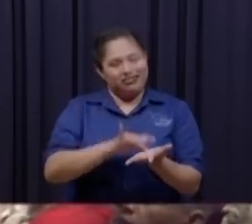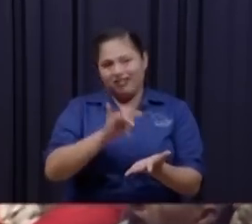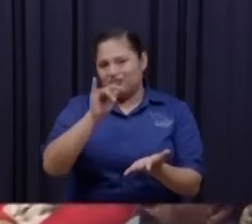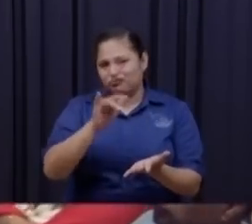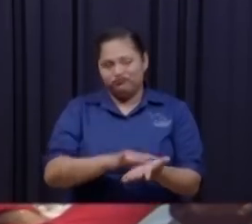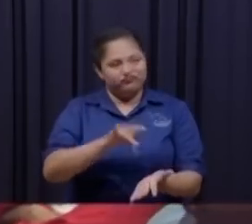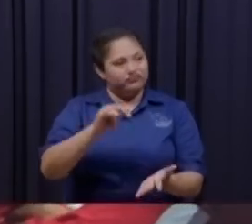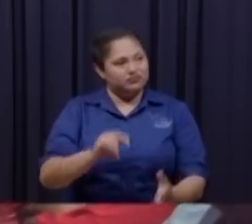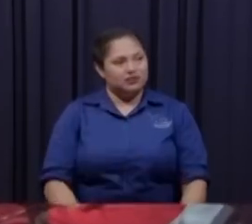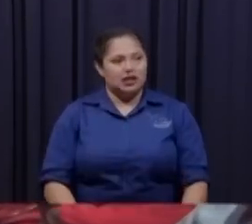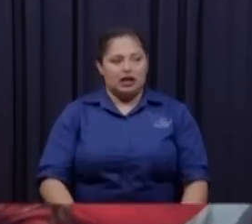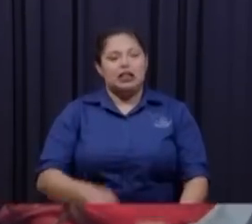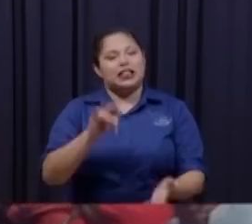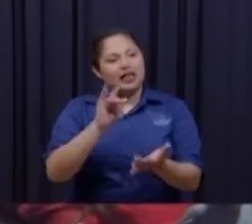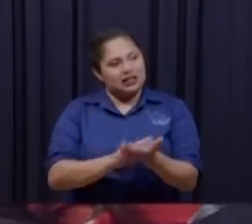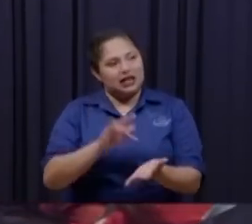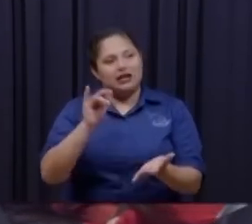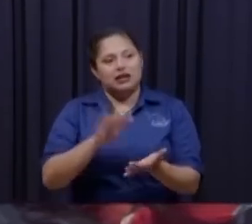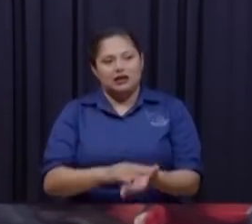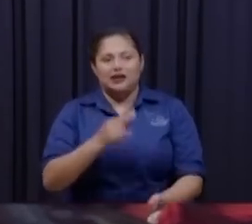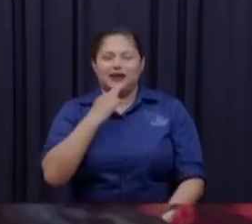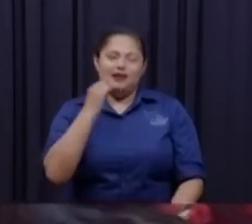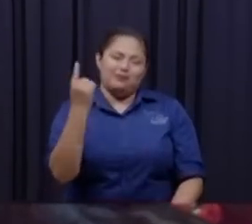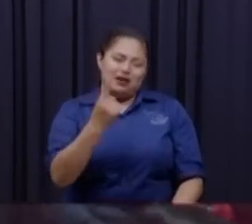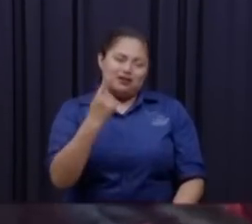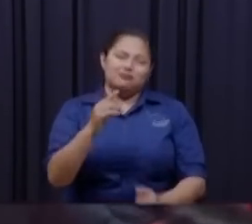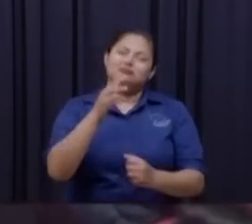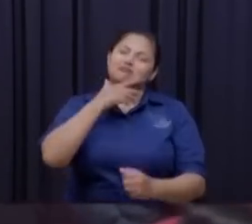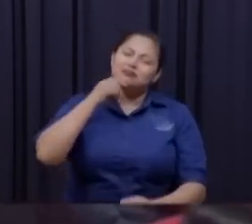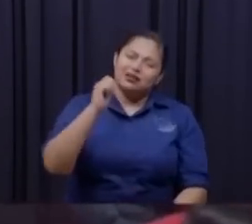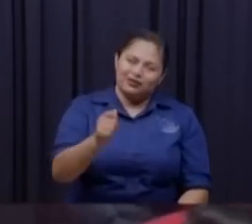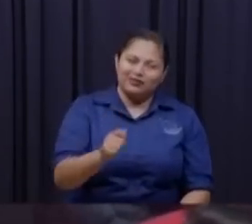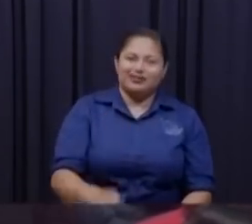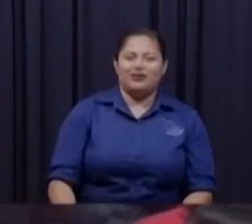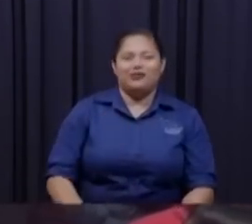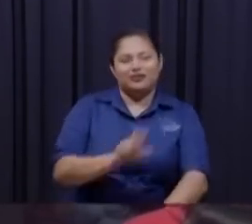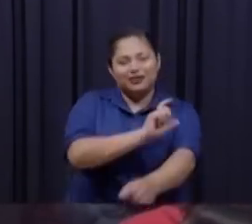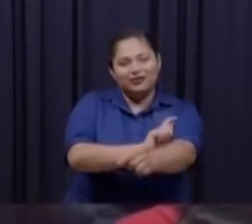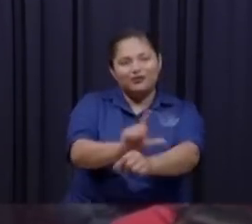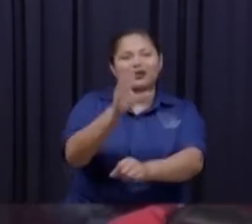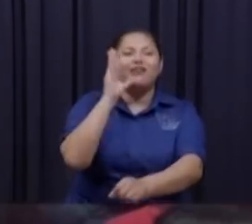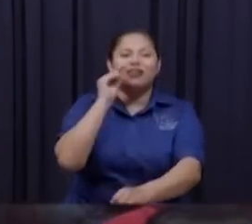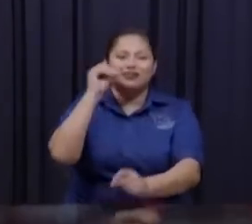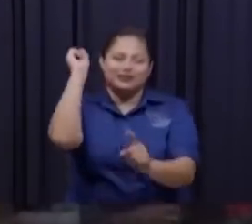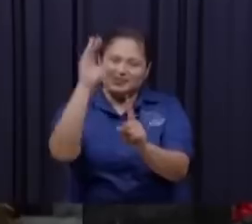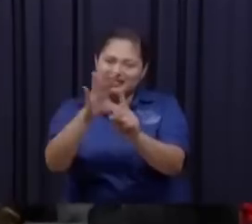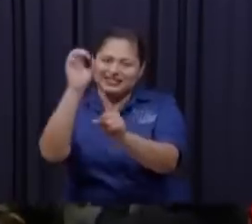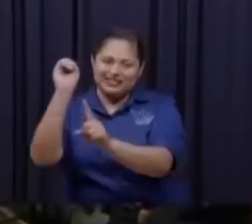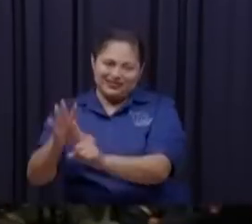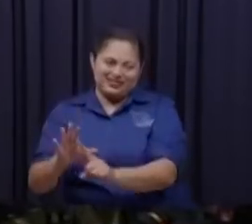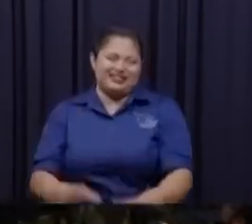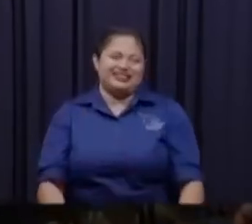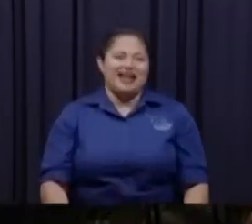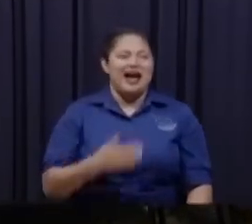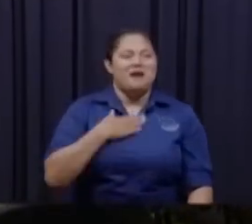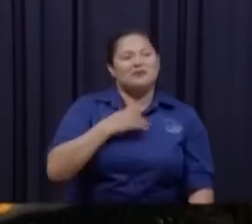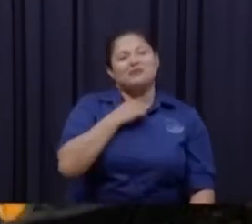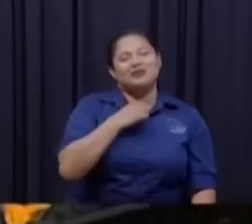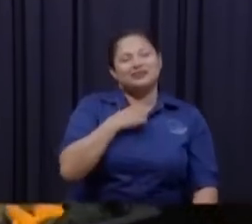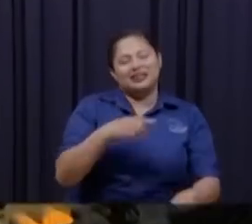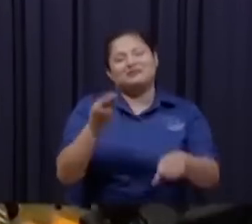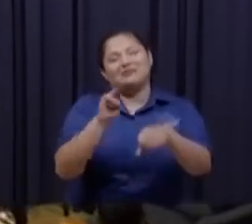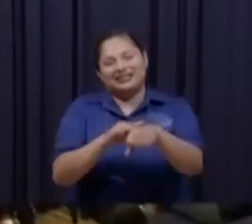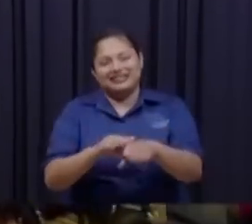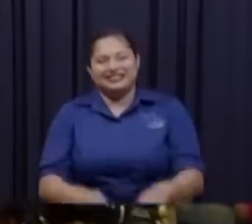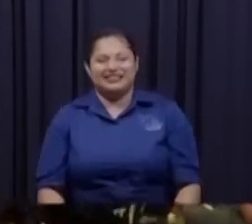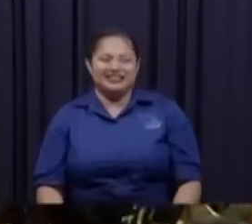Procuremos. Bueno, sigamos pues. Hermano Sergio, mejor sigue hablando de las bendiciones. Me cae mejor, fíjese que qué bonito el tema, hermano. Va, pues, entonces